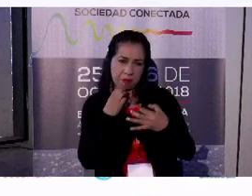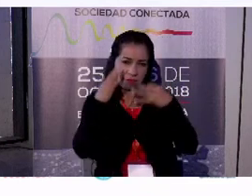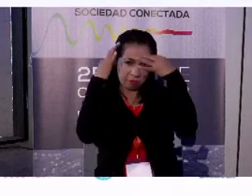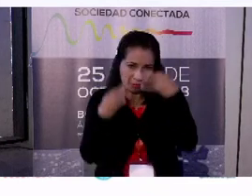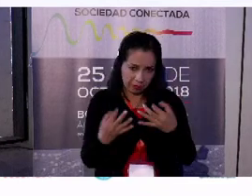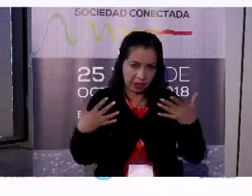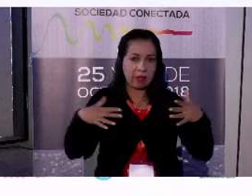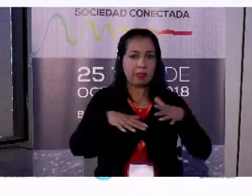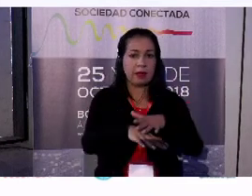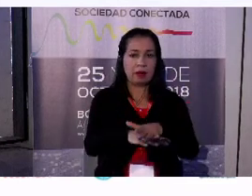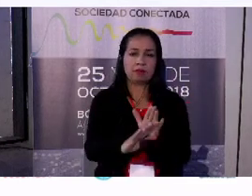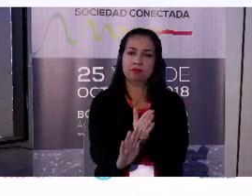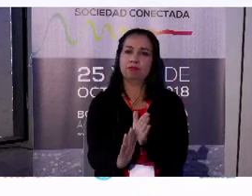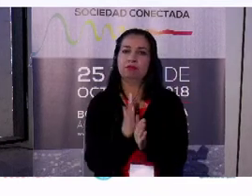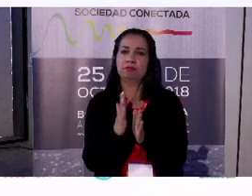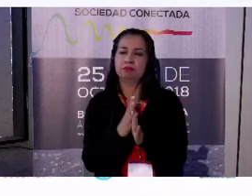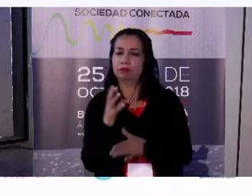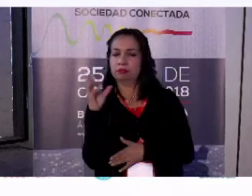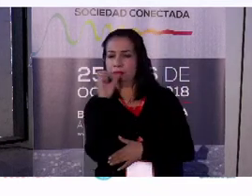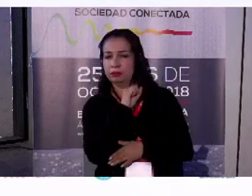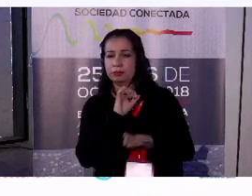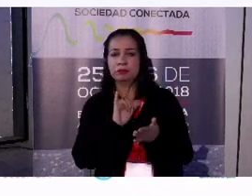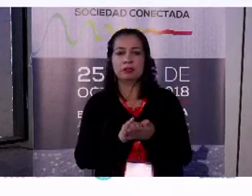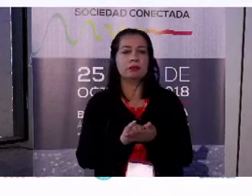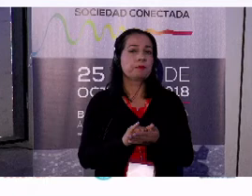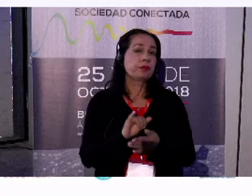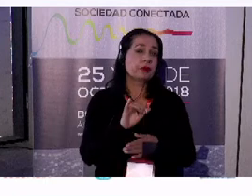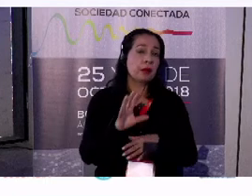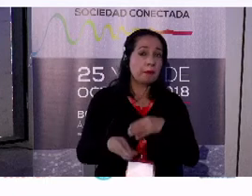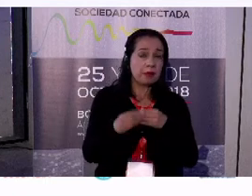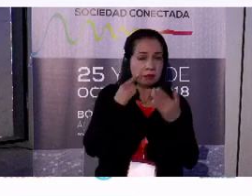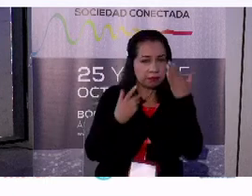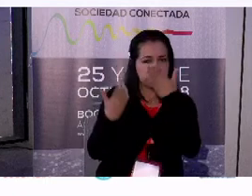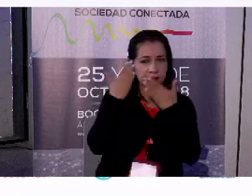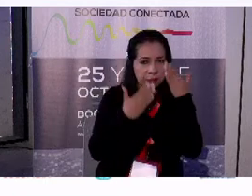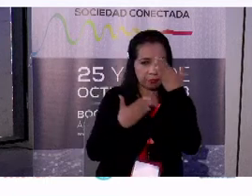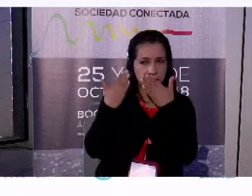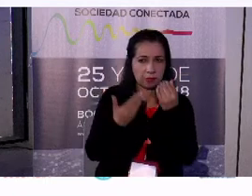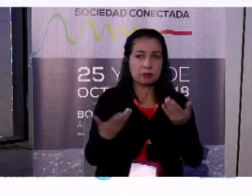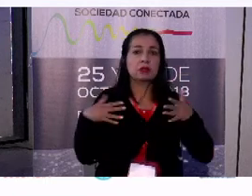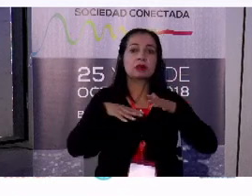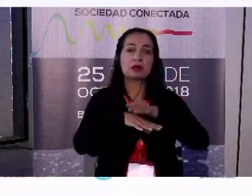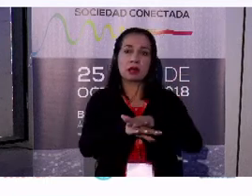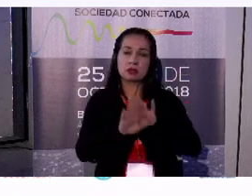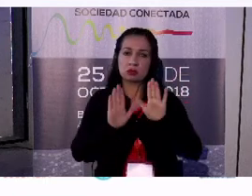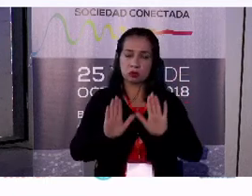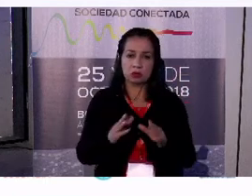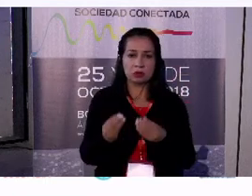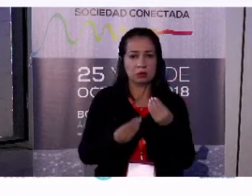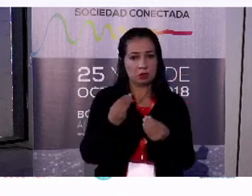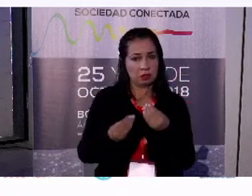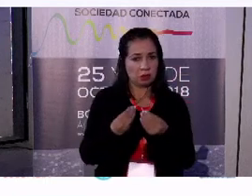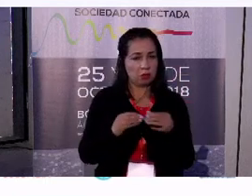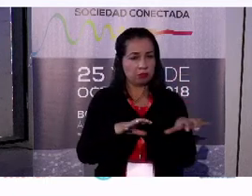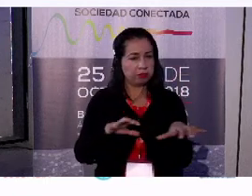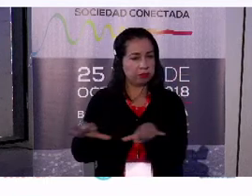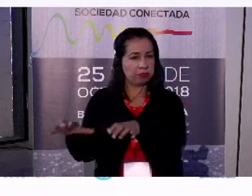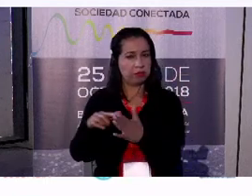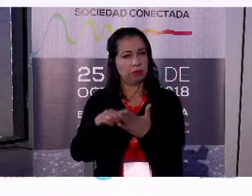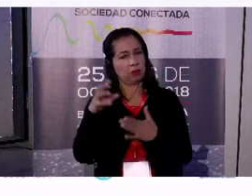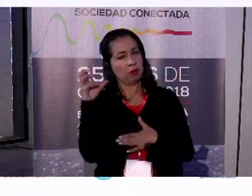redes y podemos simular Cómo la red o las redes se van a